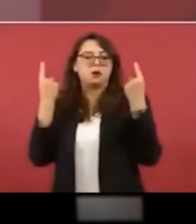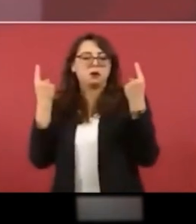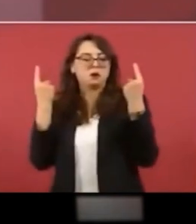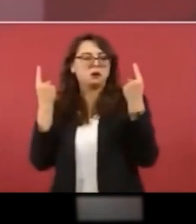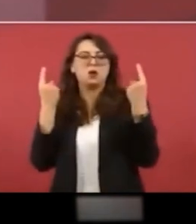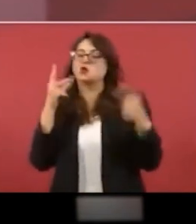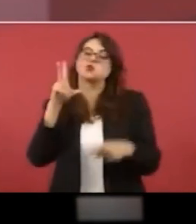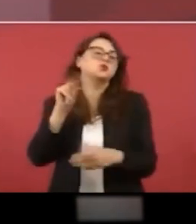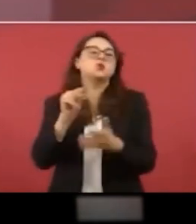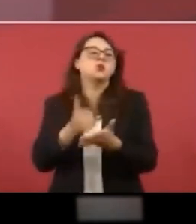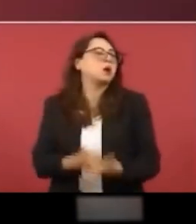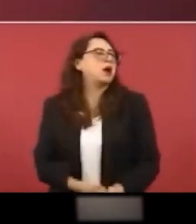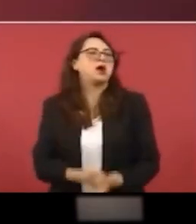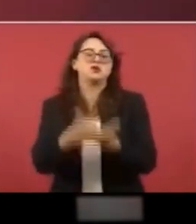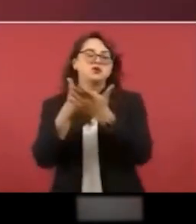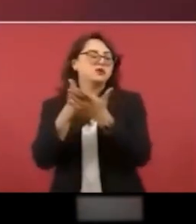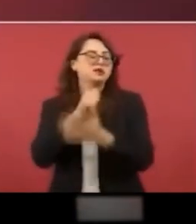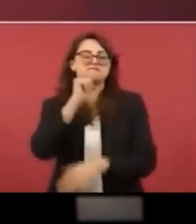En nada ayuda.